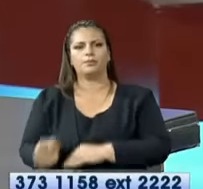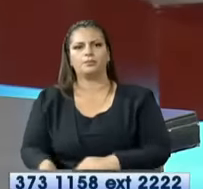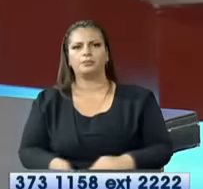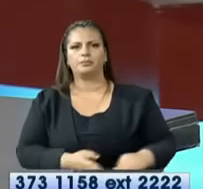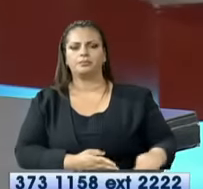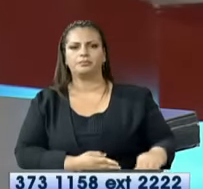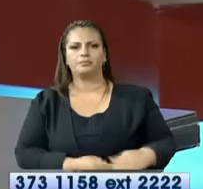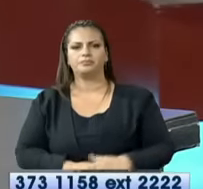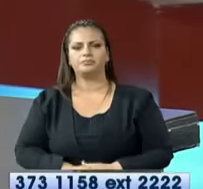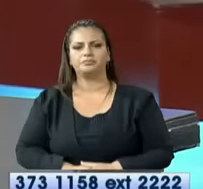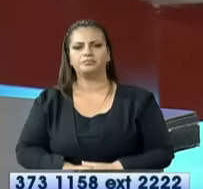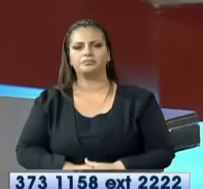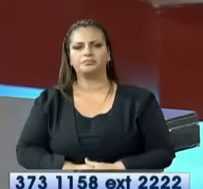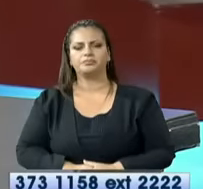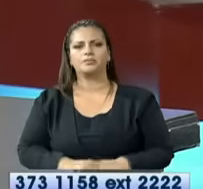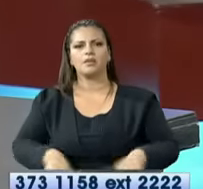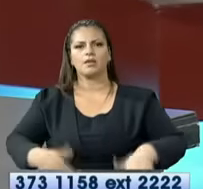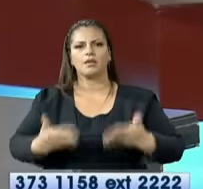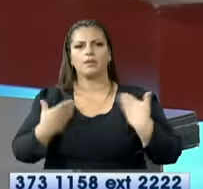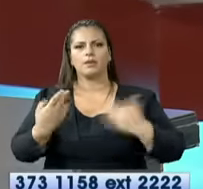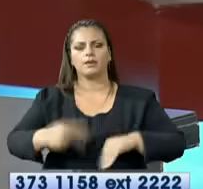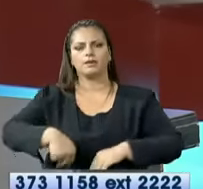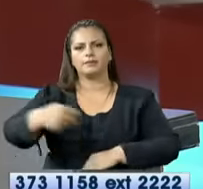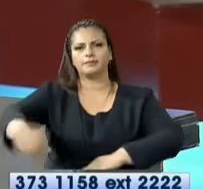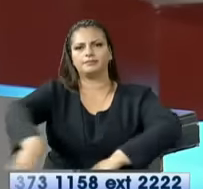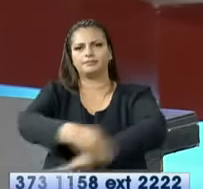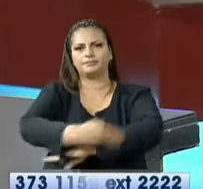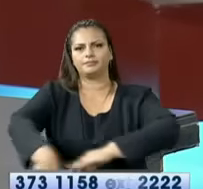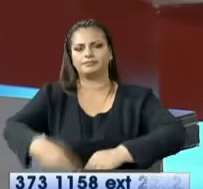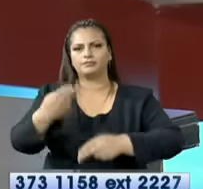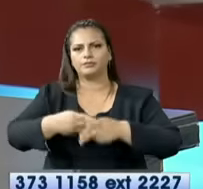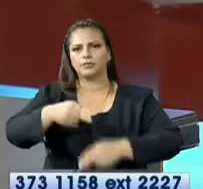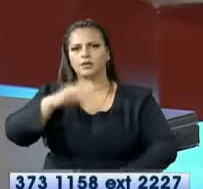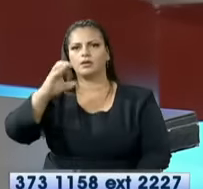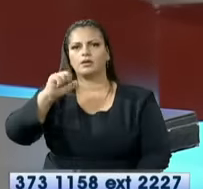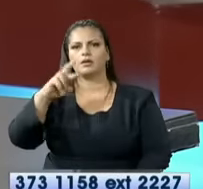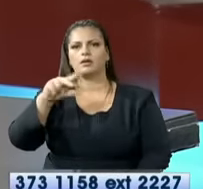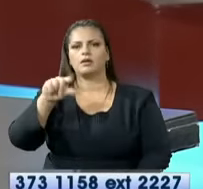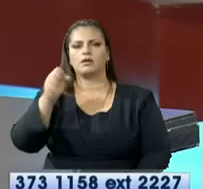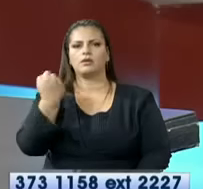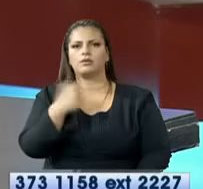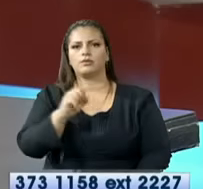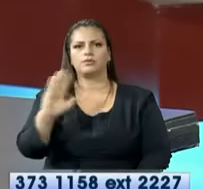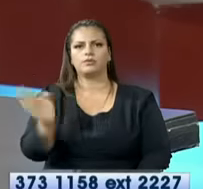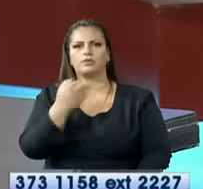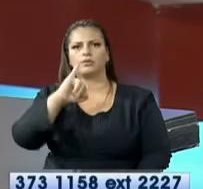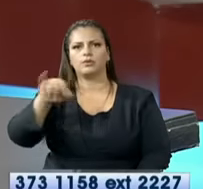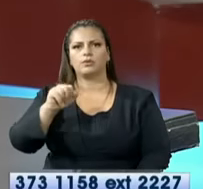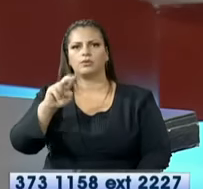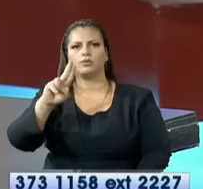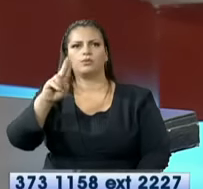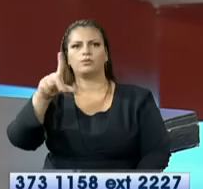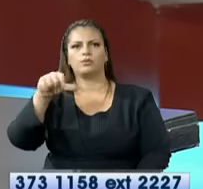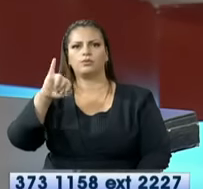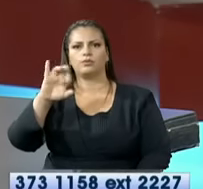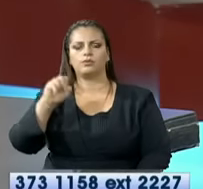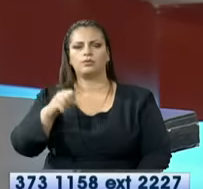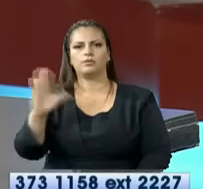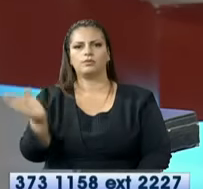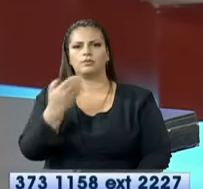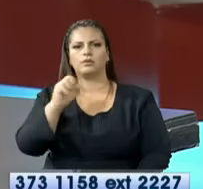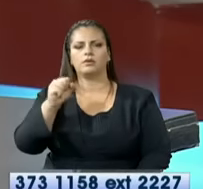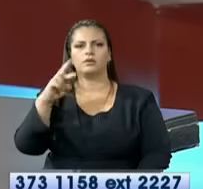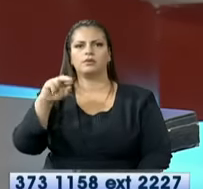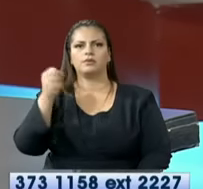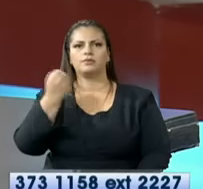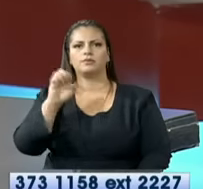En un tramo de la avenida Carlos Julio Arosemena, al norte de Guayaquil, se presentó como novedad la aparición de una misteriosa maleta que